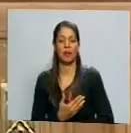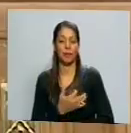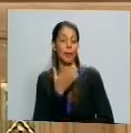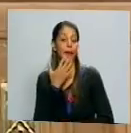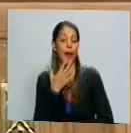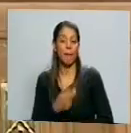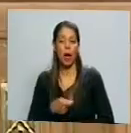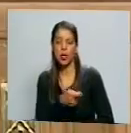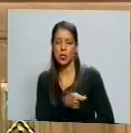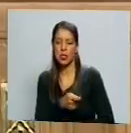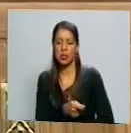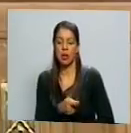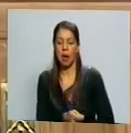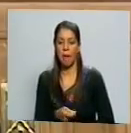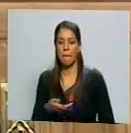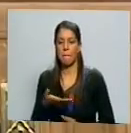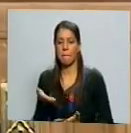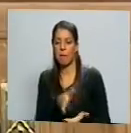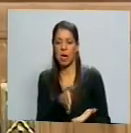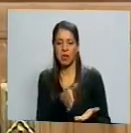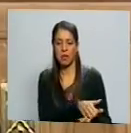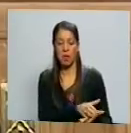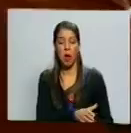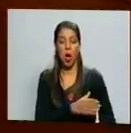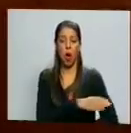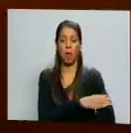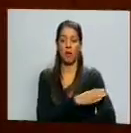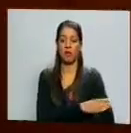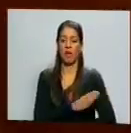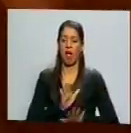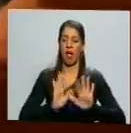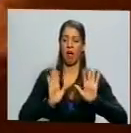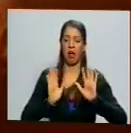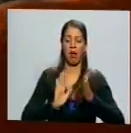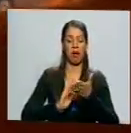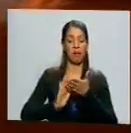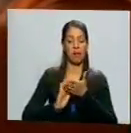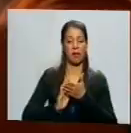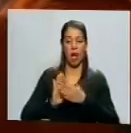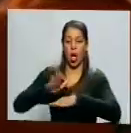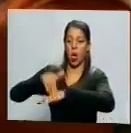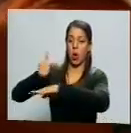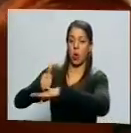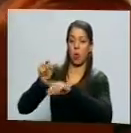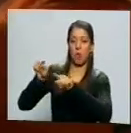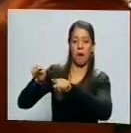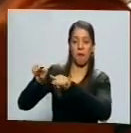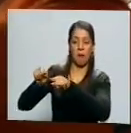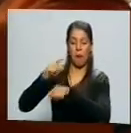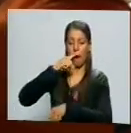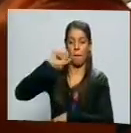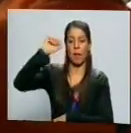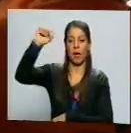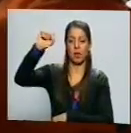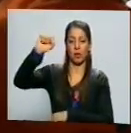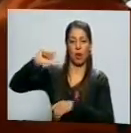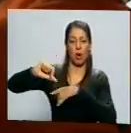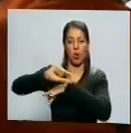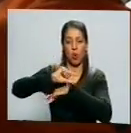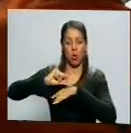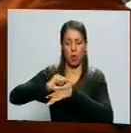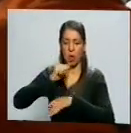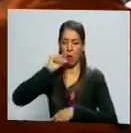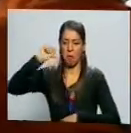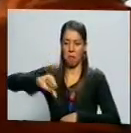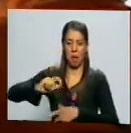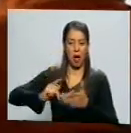e intelectuales, de manera tal de entonces de endilgarle la responsabilidad a malas políticas